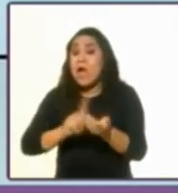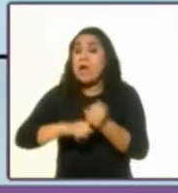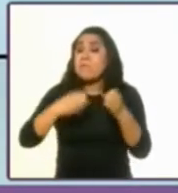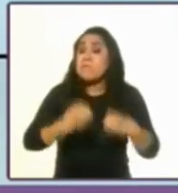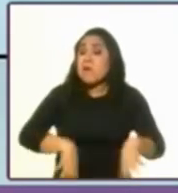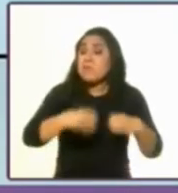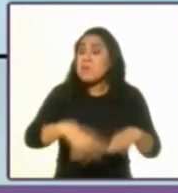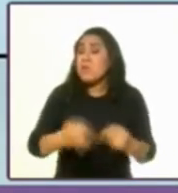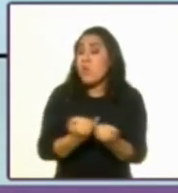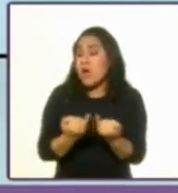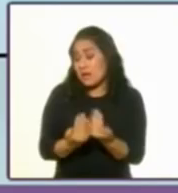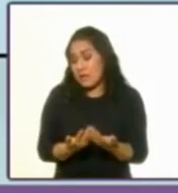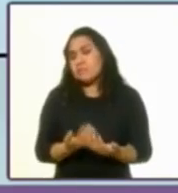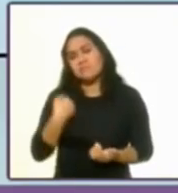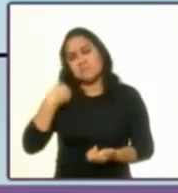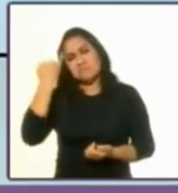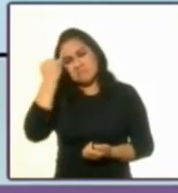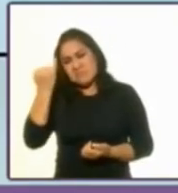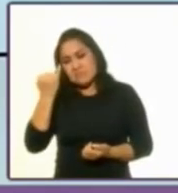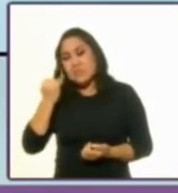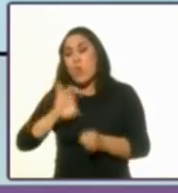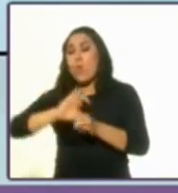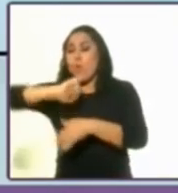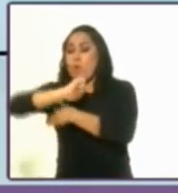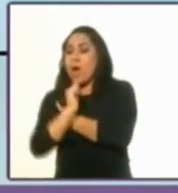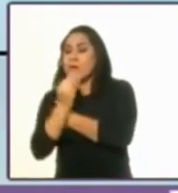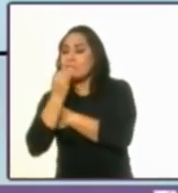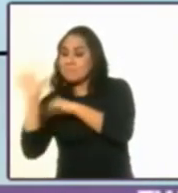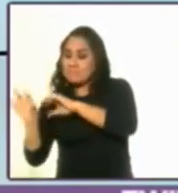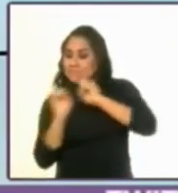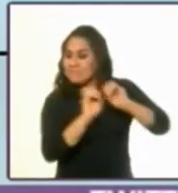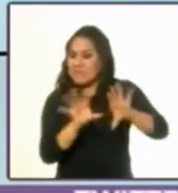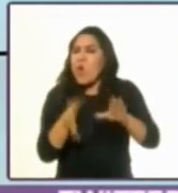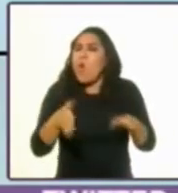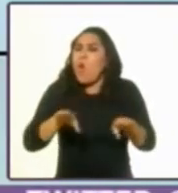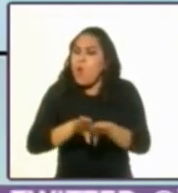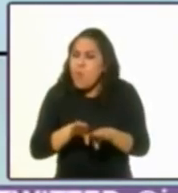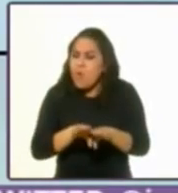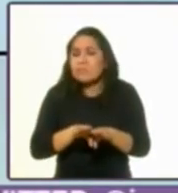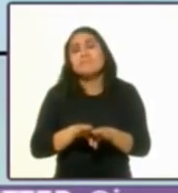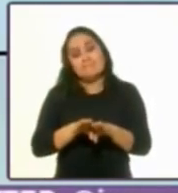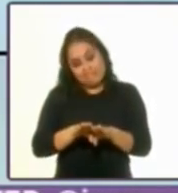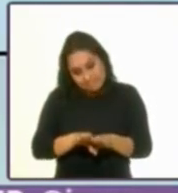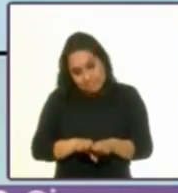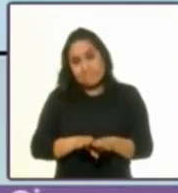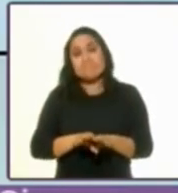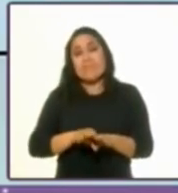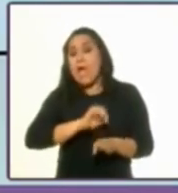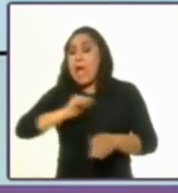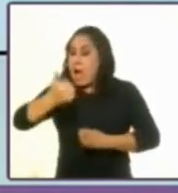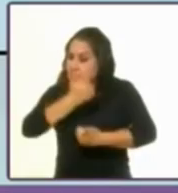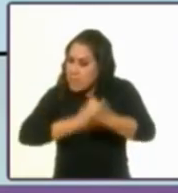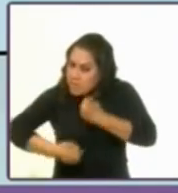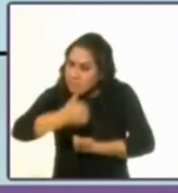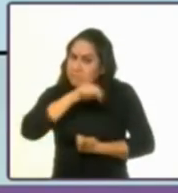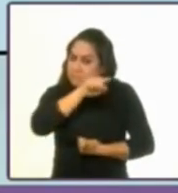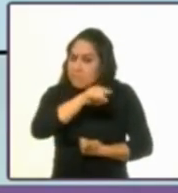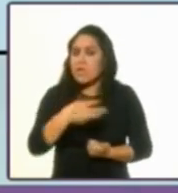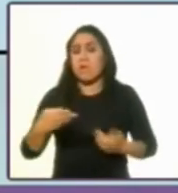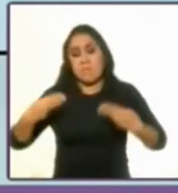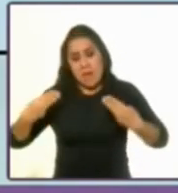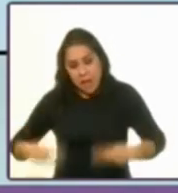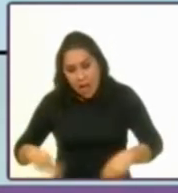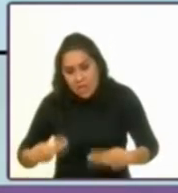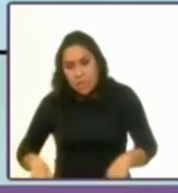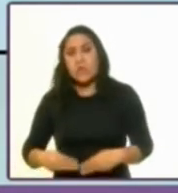nosotros hemos propuesto la creación de estos bancos de alimentos y cómo va a funcionar vamos a obligar a las centrales de abasto a los mercados ya